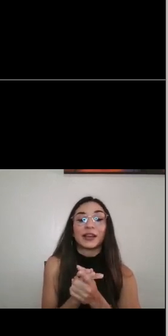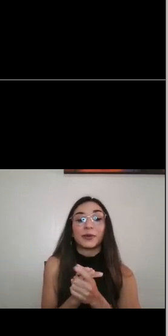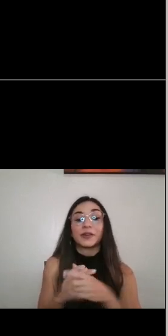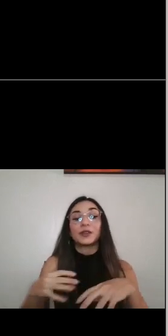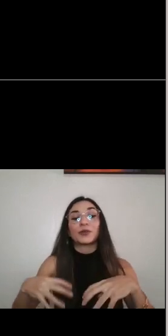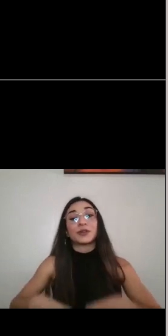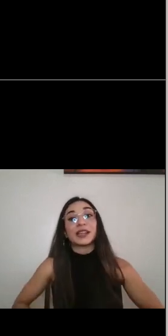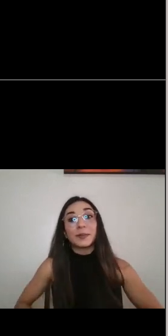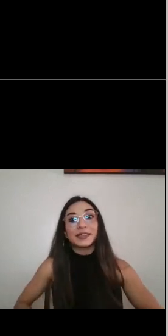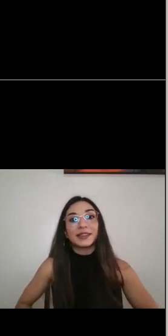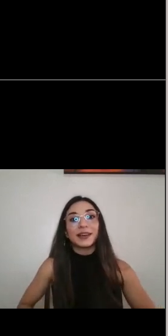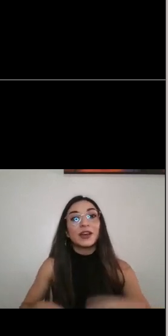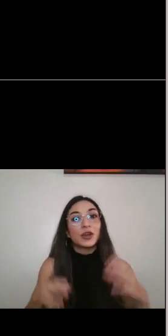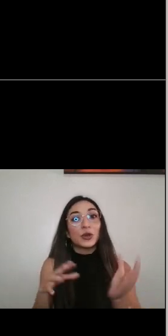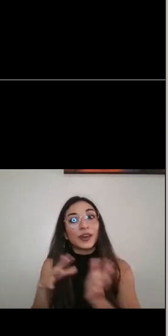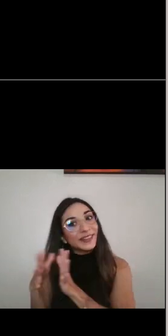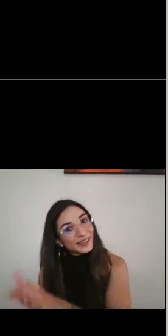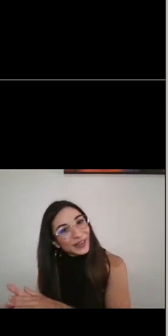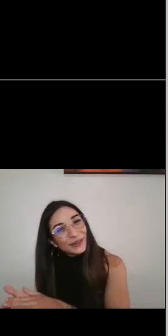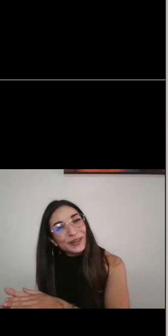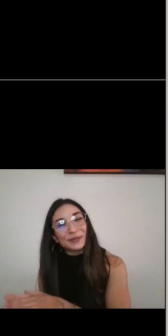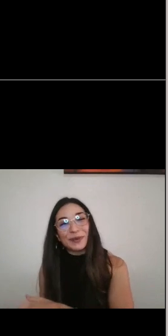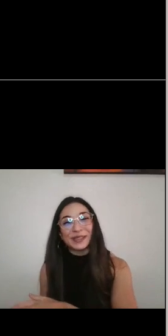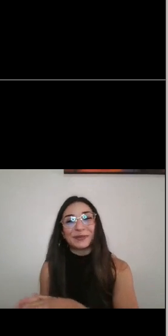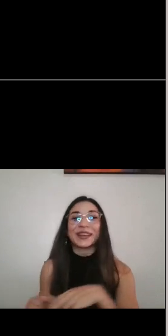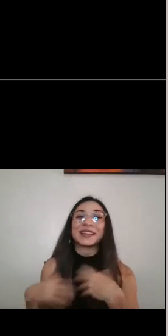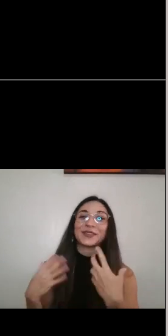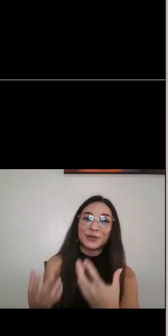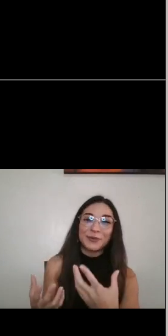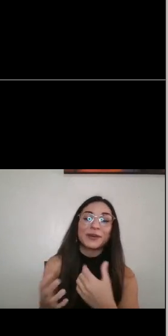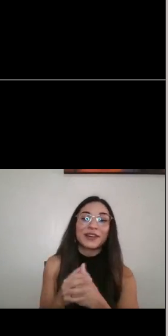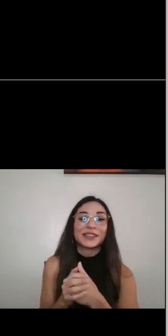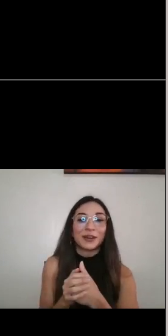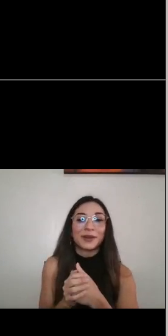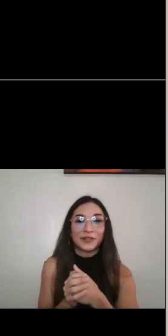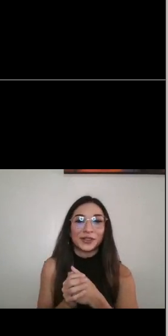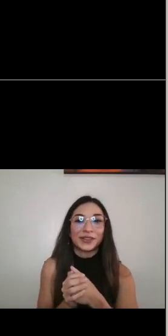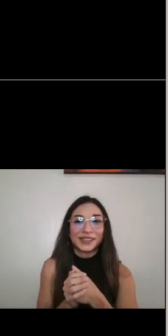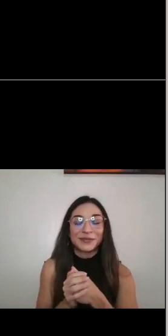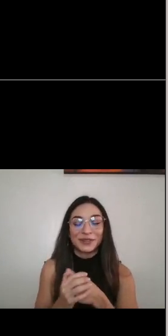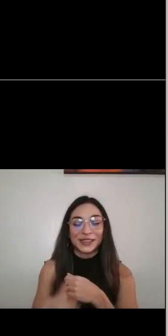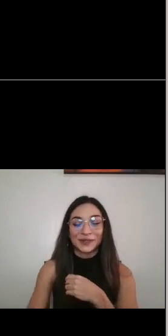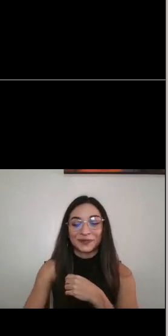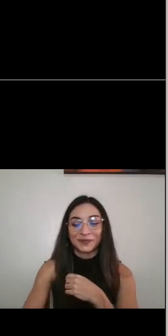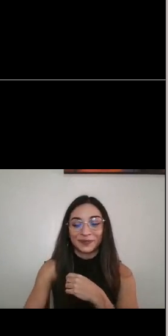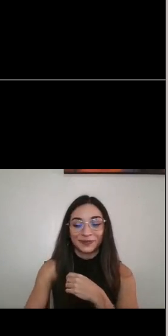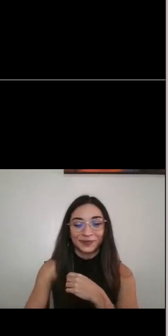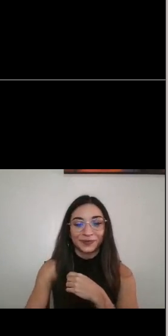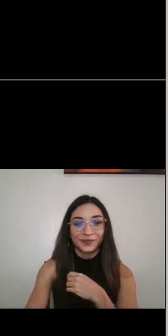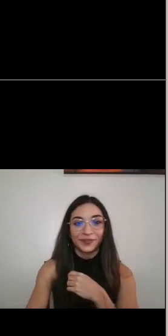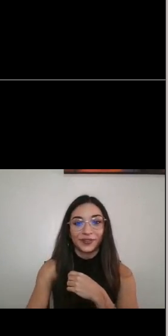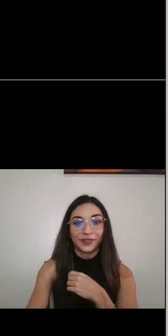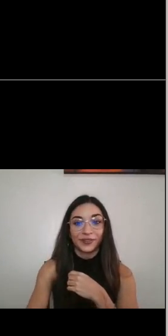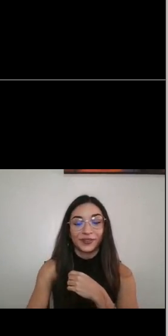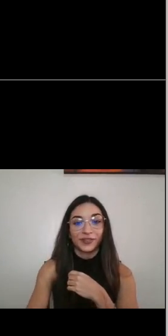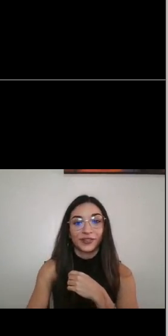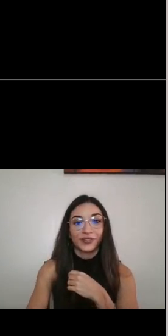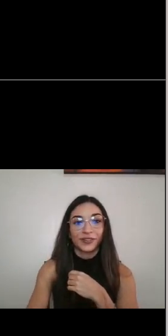del bebito cuando está en la pancita, no dejen de hacerlo después, porque ahí es cuando más van a recibir el beneficio de esa estimulación.